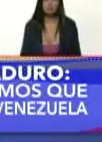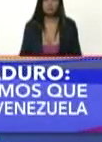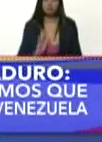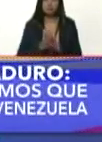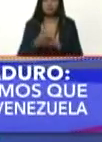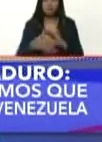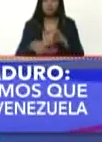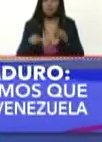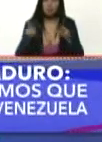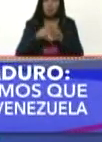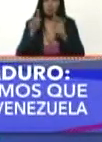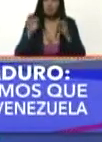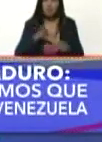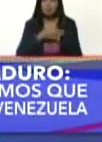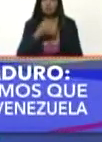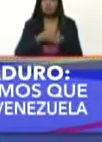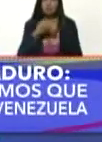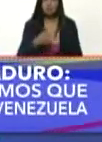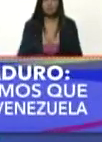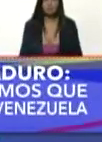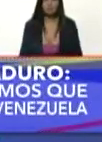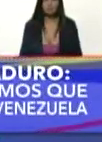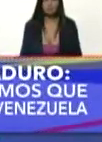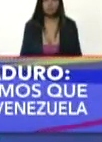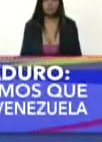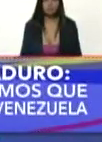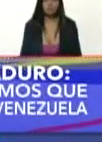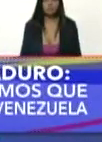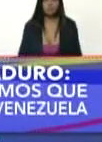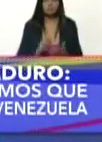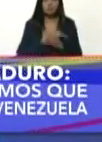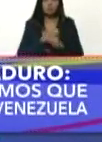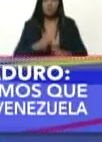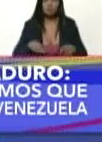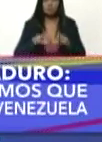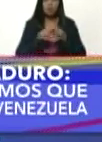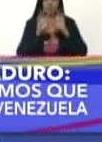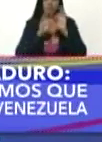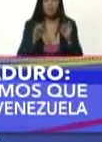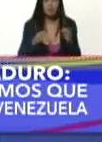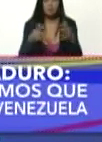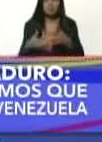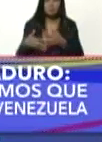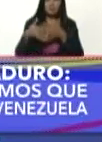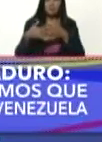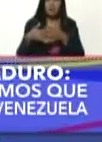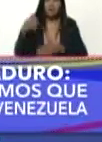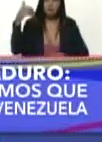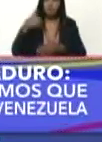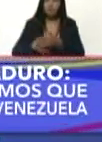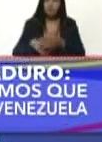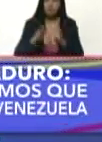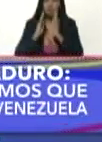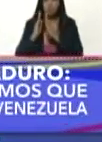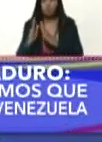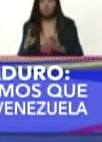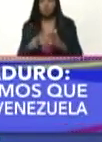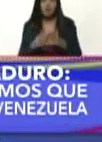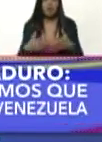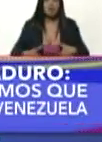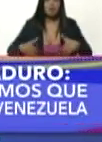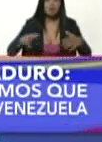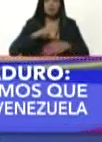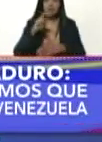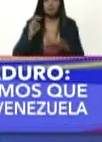desmembrar la sociedad, para que fuerzas exógenas extranjeras entren a controlar las riquezas